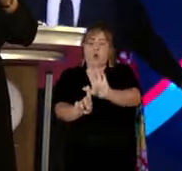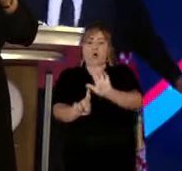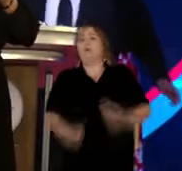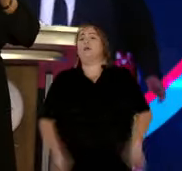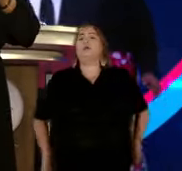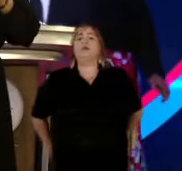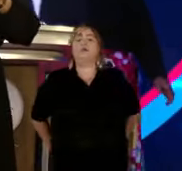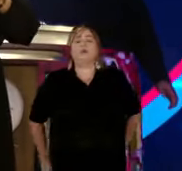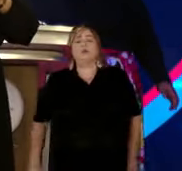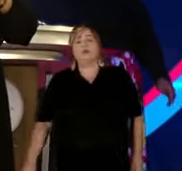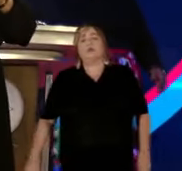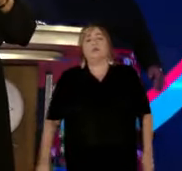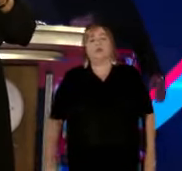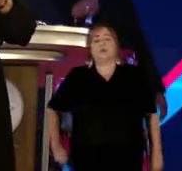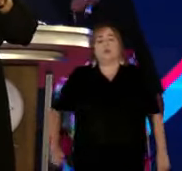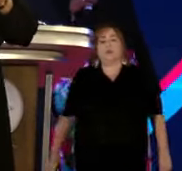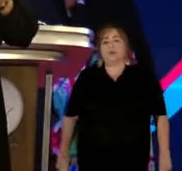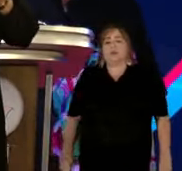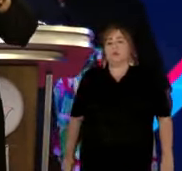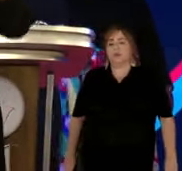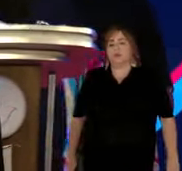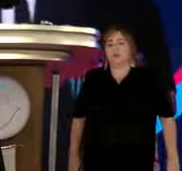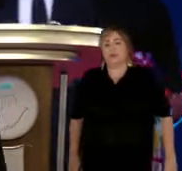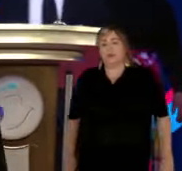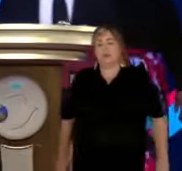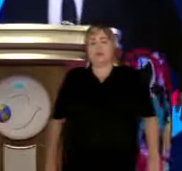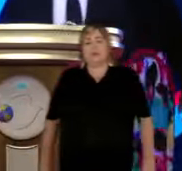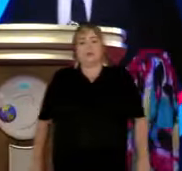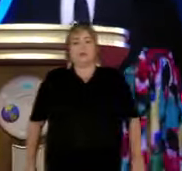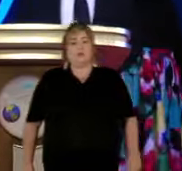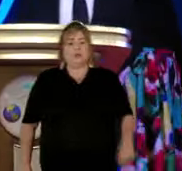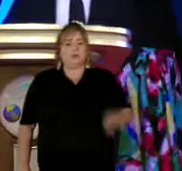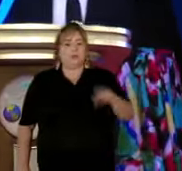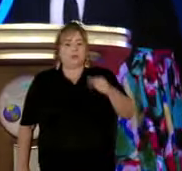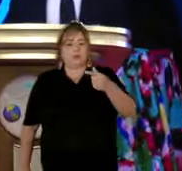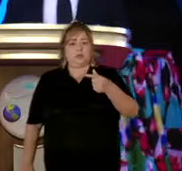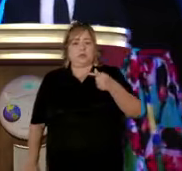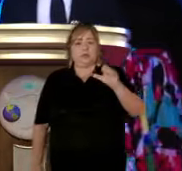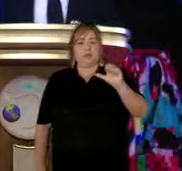Bosa la masaya, aloha ya. Giovanni.